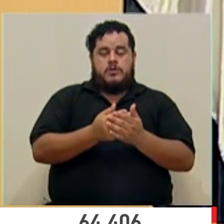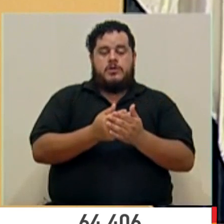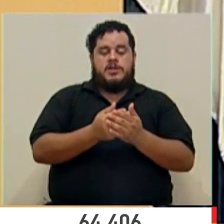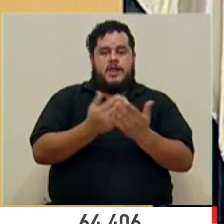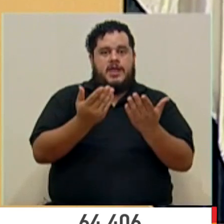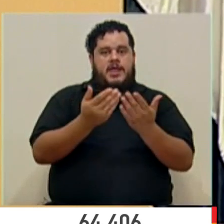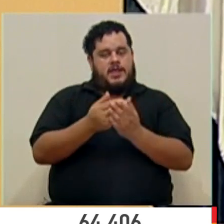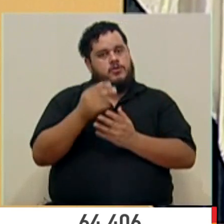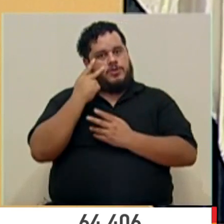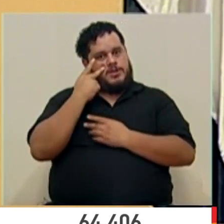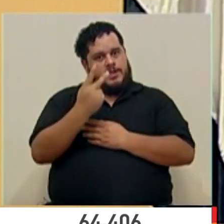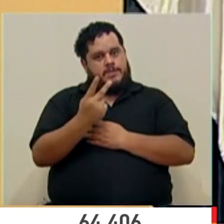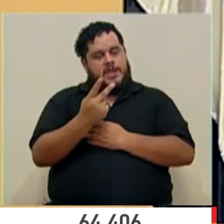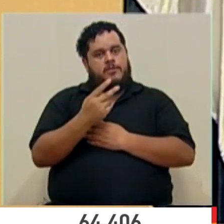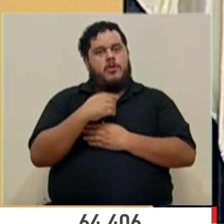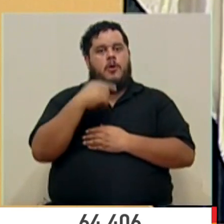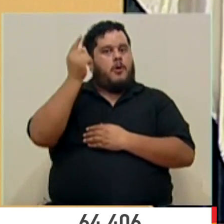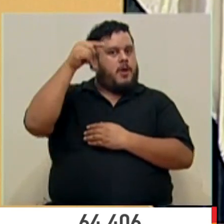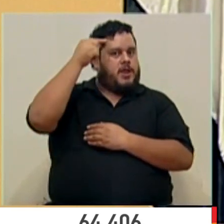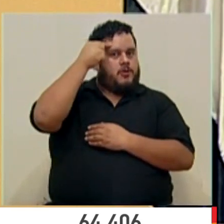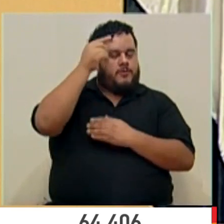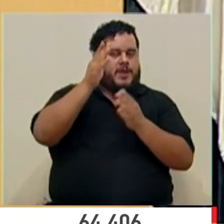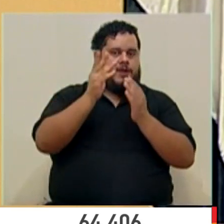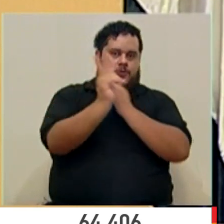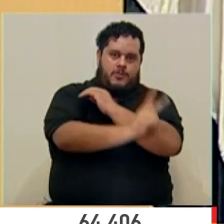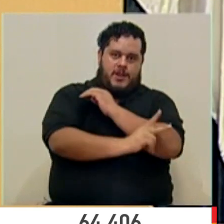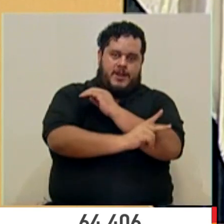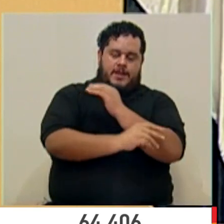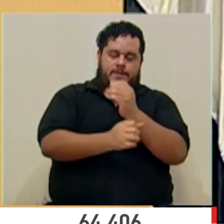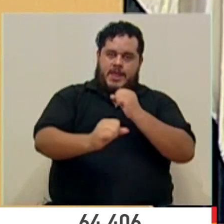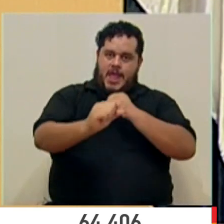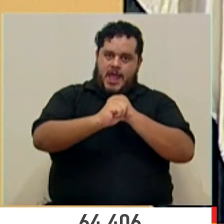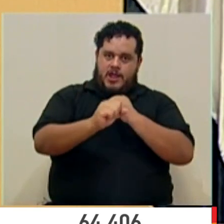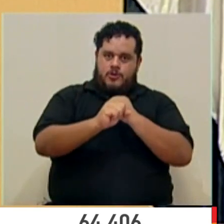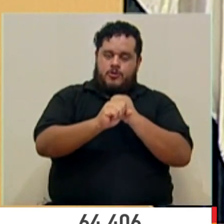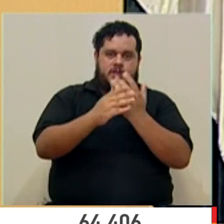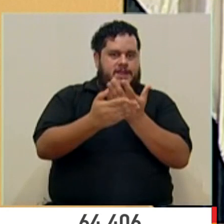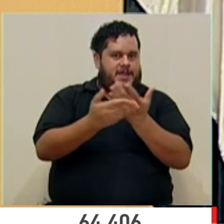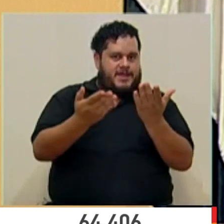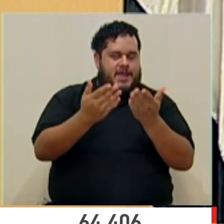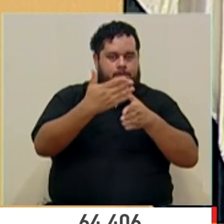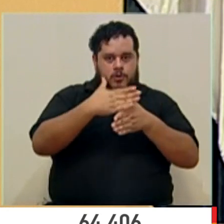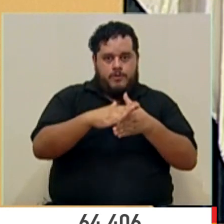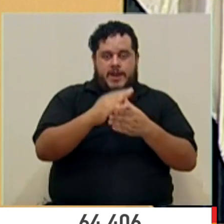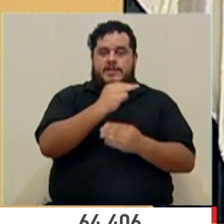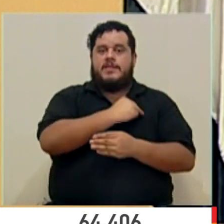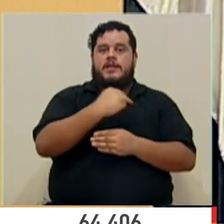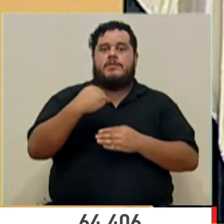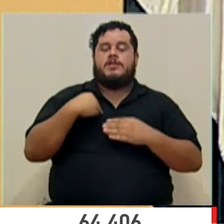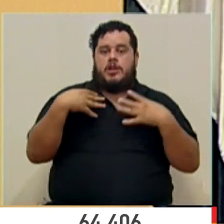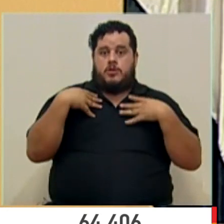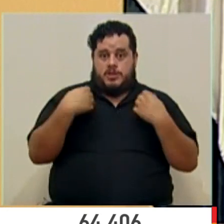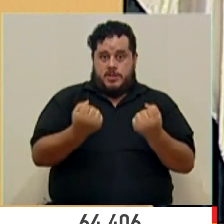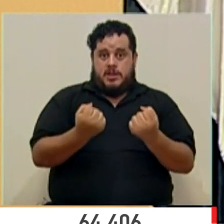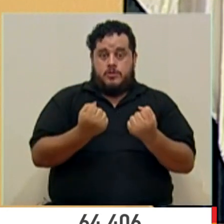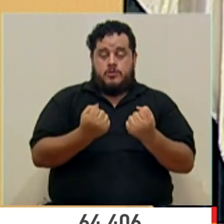en sintonía. El Gobierno de la República anuncia la publicación por parte del Ministerio de